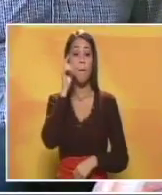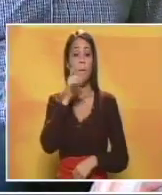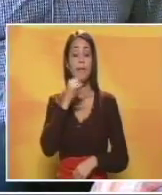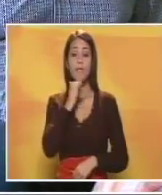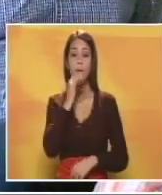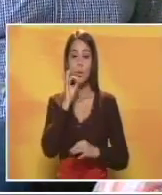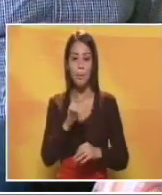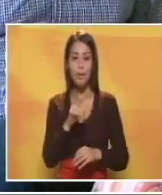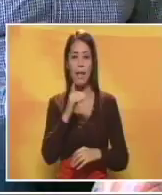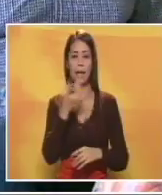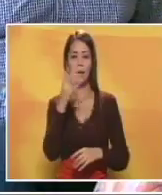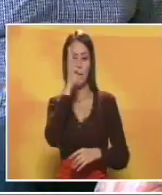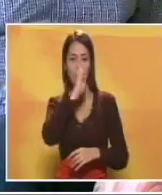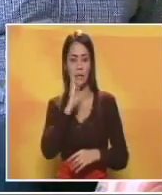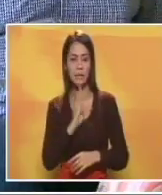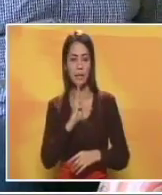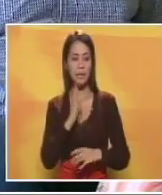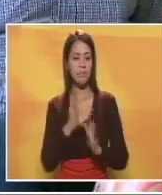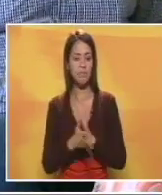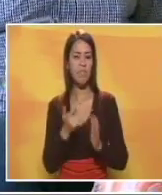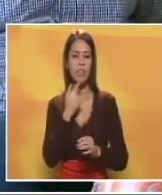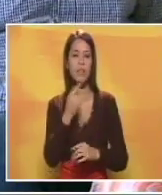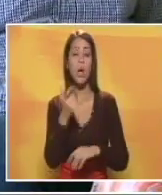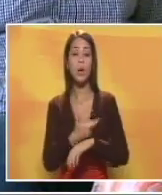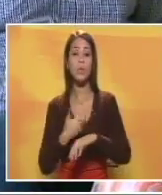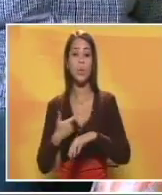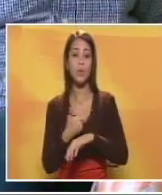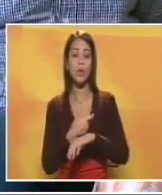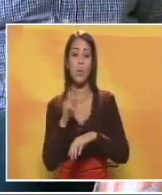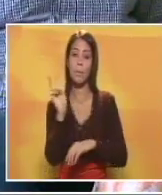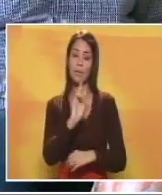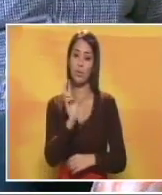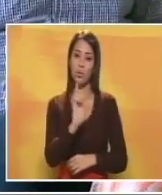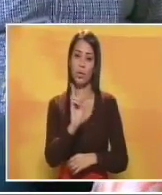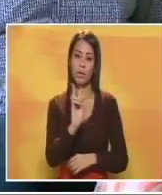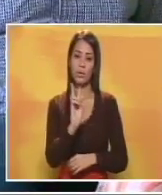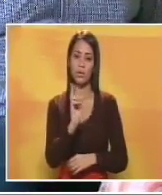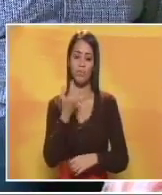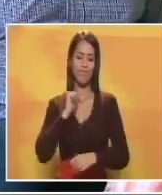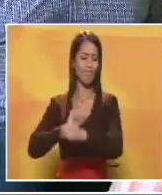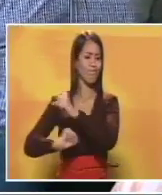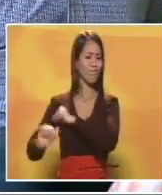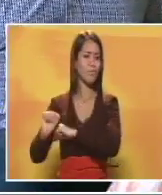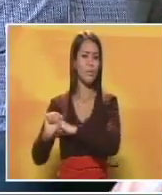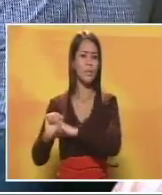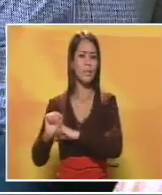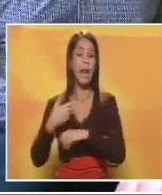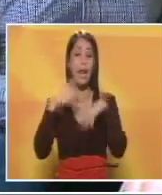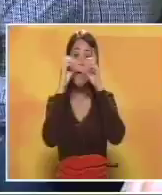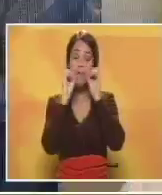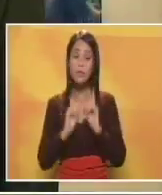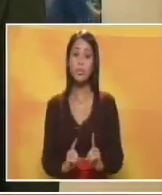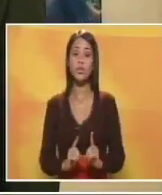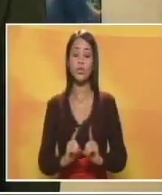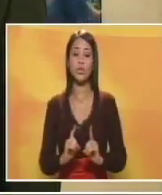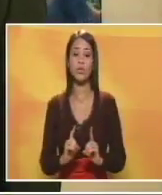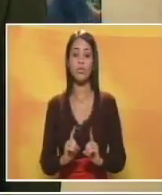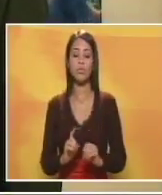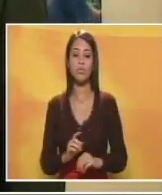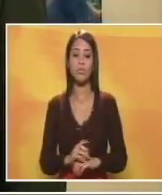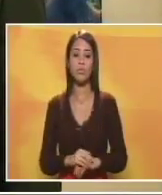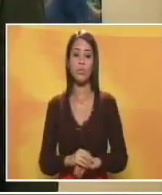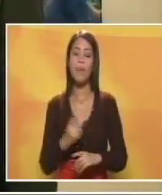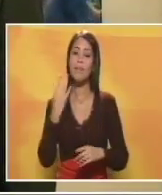referencia al caso Brasil, diciendo que el gobierno venezolano rechaza la decisión que se ha tomado en contra